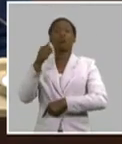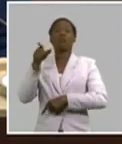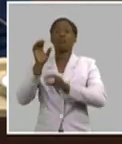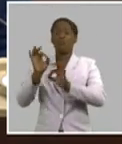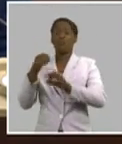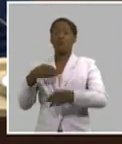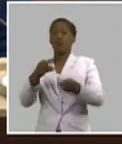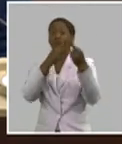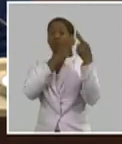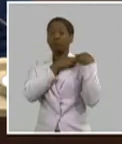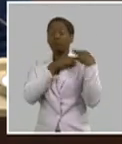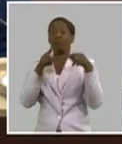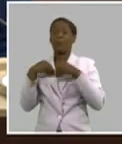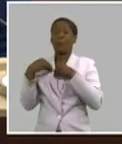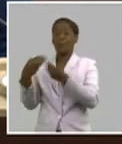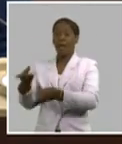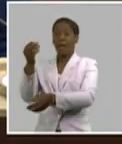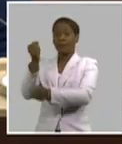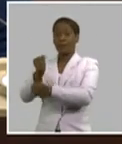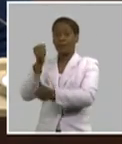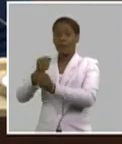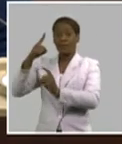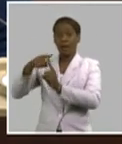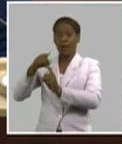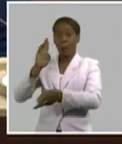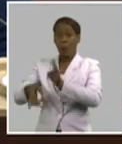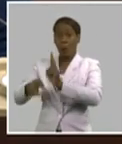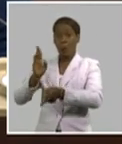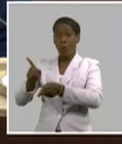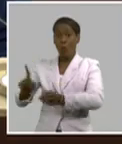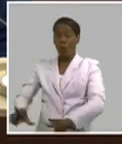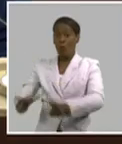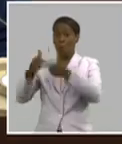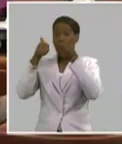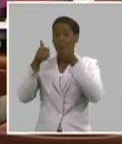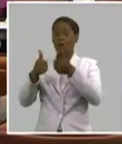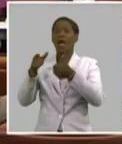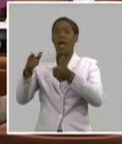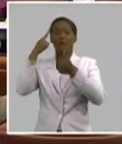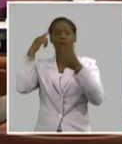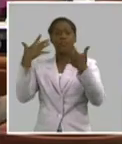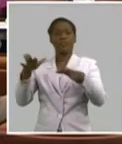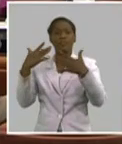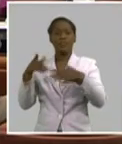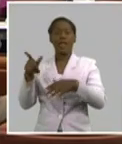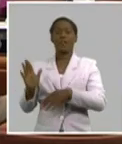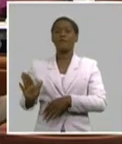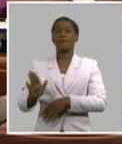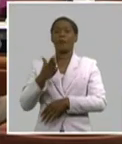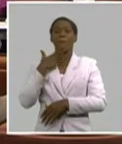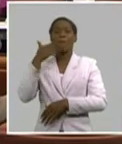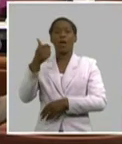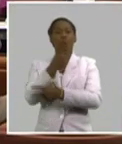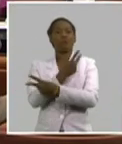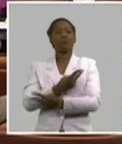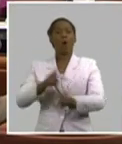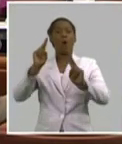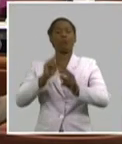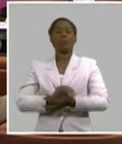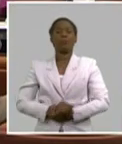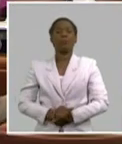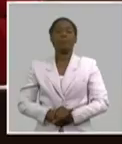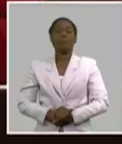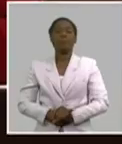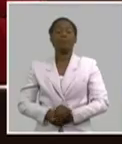también a su desarrollo como cuadro. ¿Cuál es un proceso importante? La evaluación que